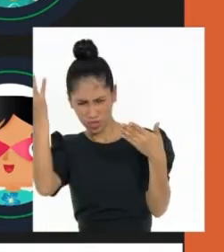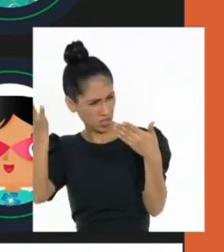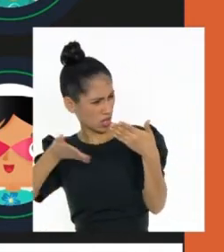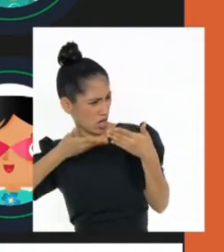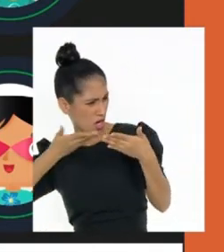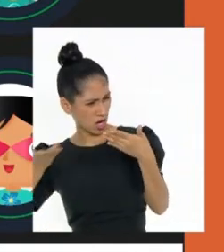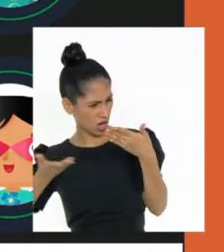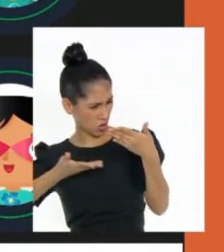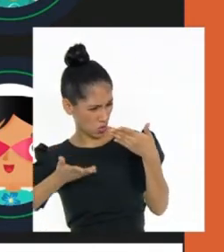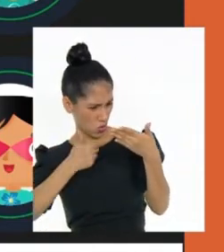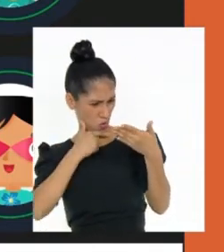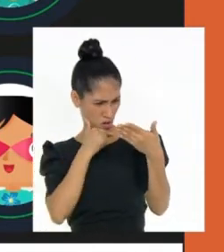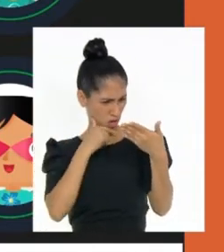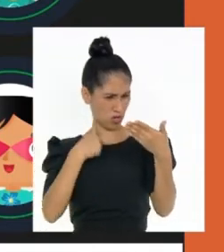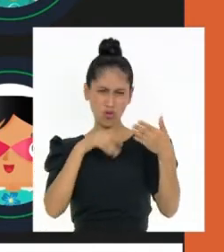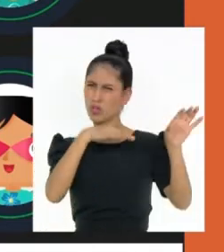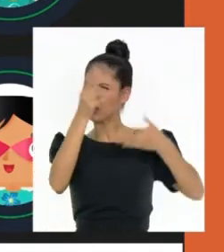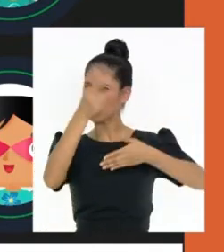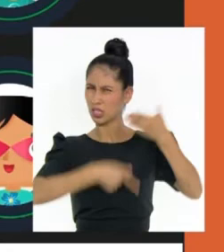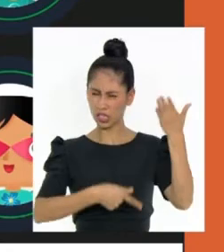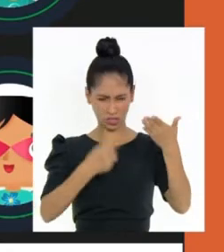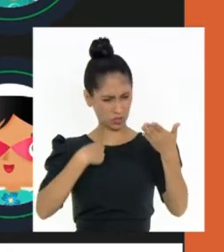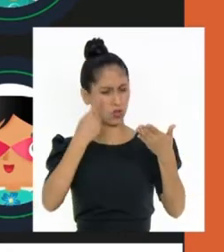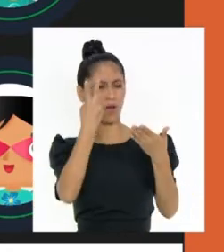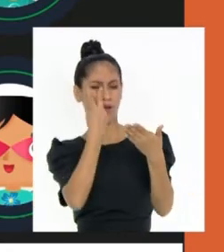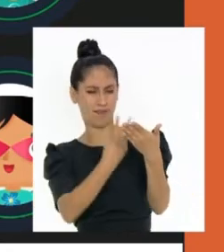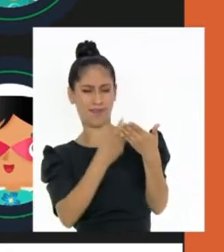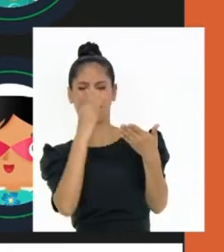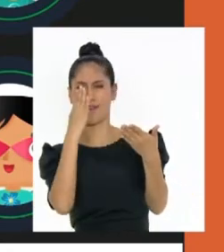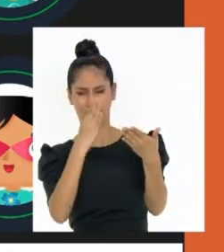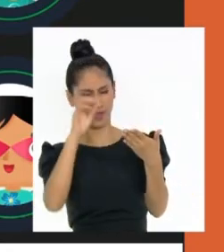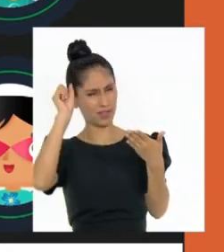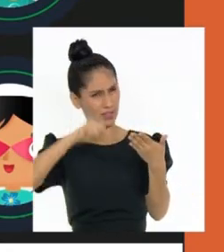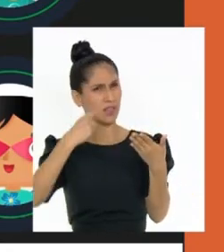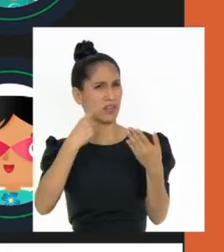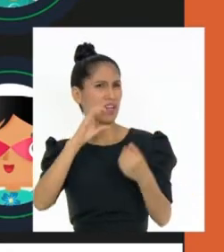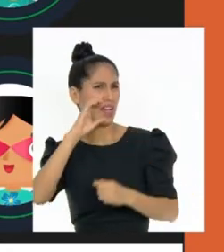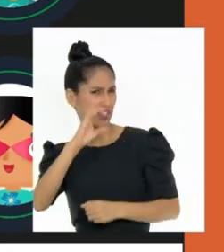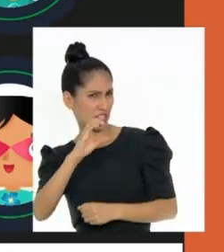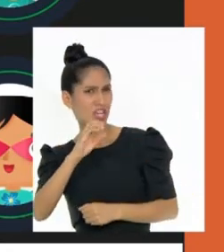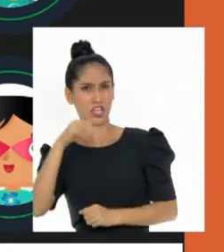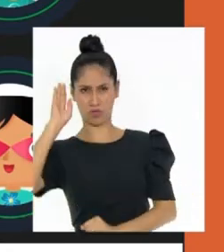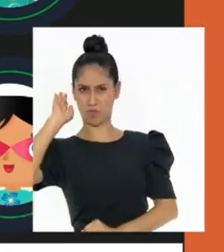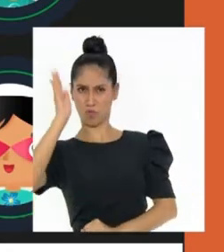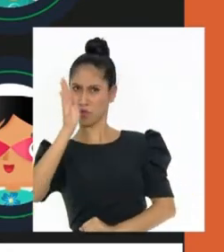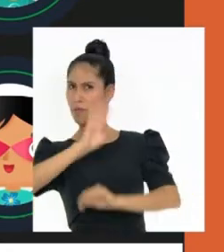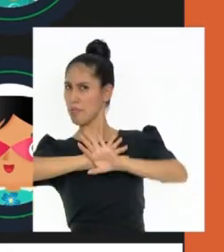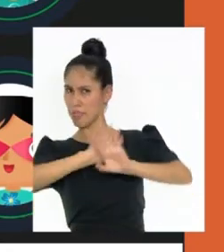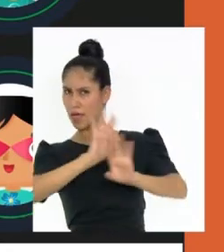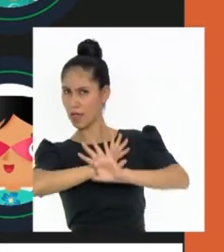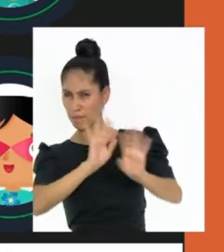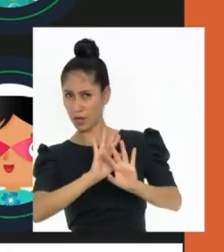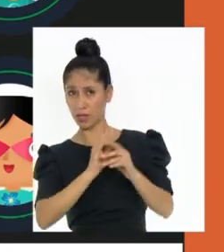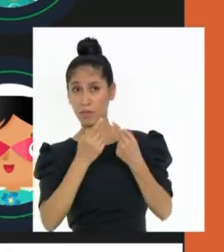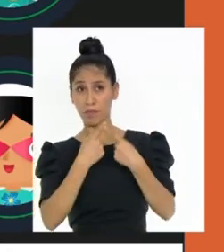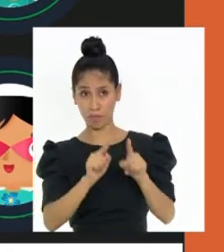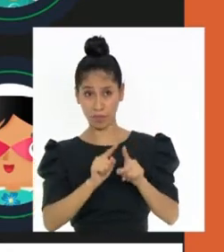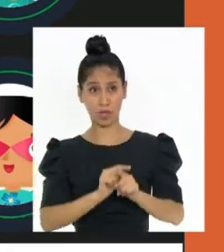las indicaciones que debo seguir? Me di cuenta que la B, la C es solamente una orden, un mandato y no